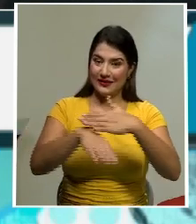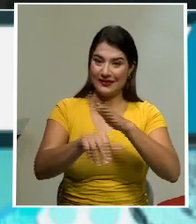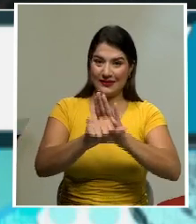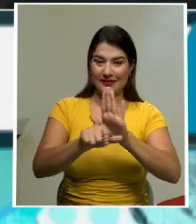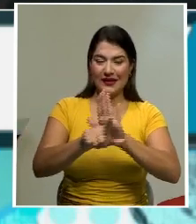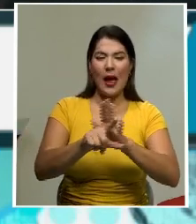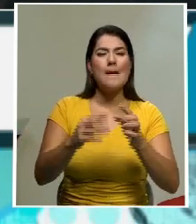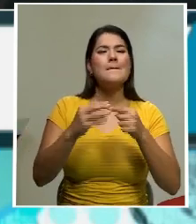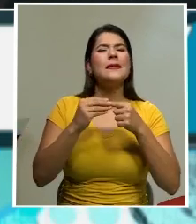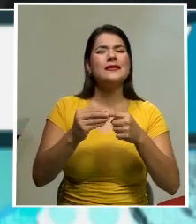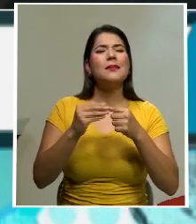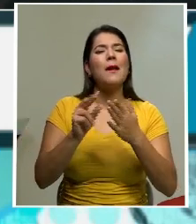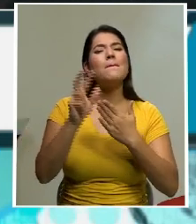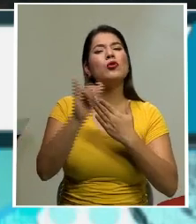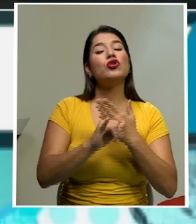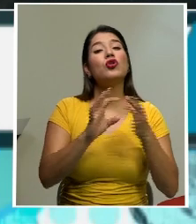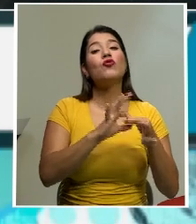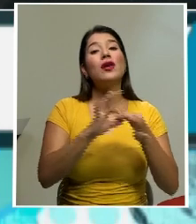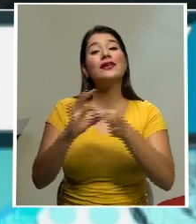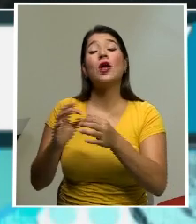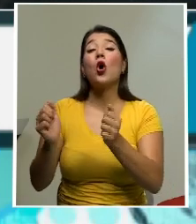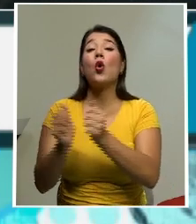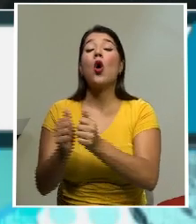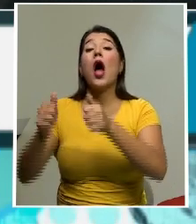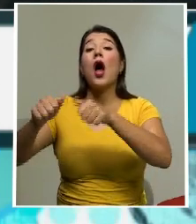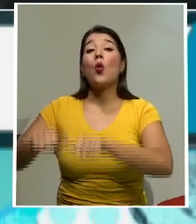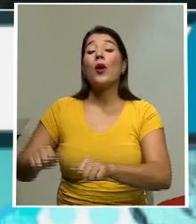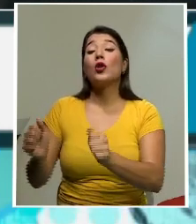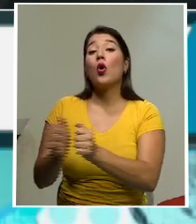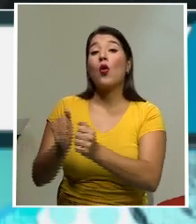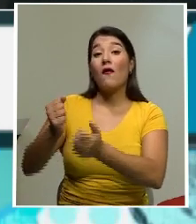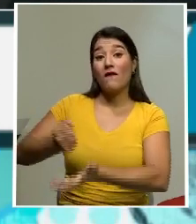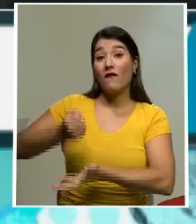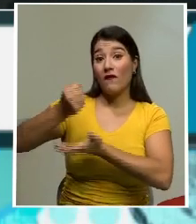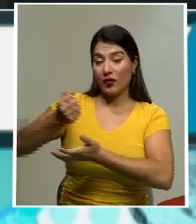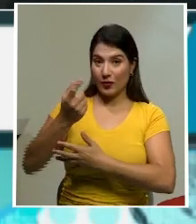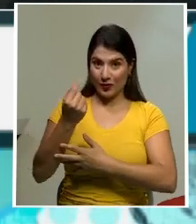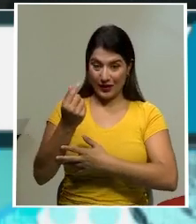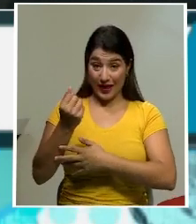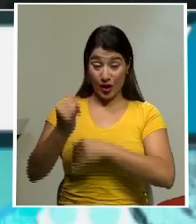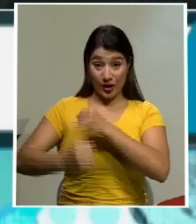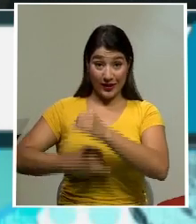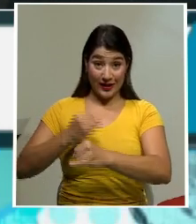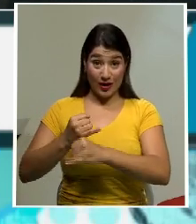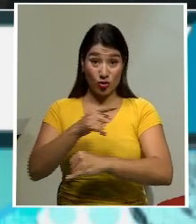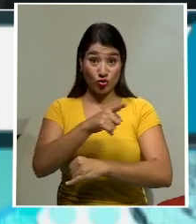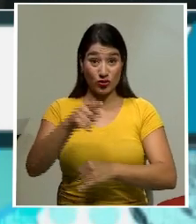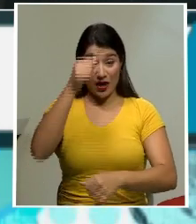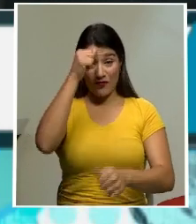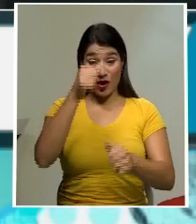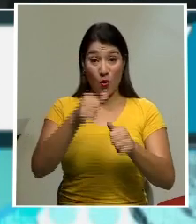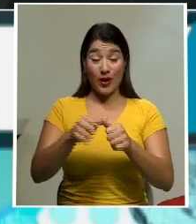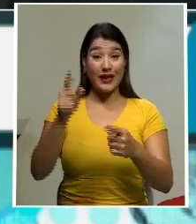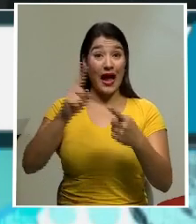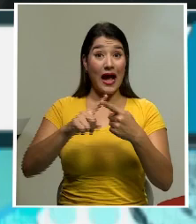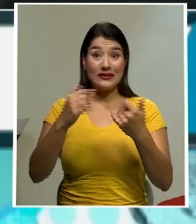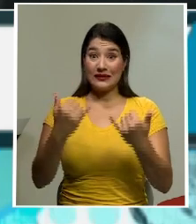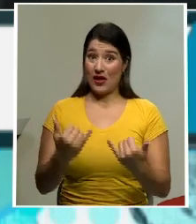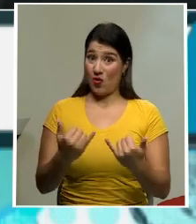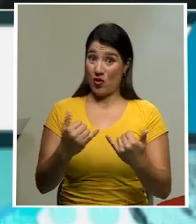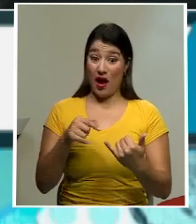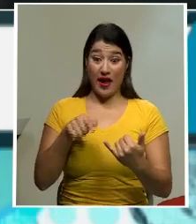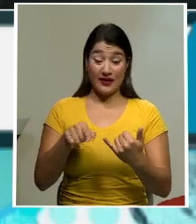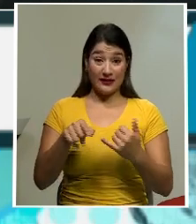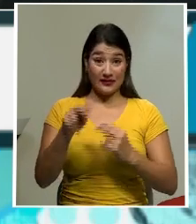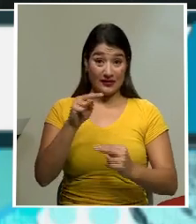tienen relación con la agenda del Fondo Monetario Internacional, que recordar hasta este momento sigue pues paralizada